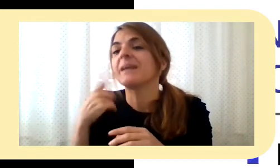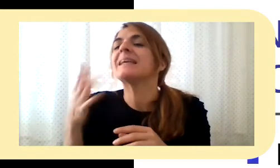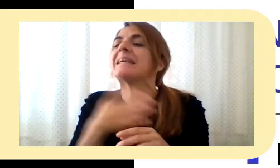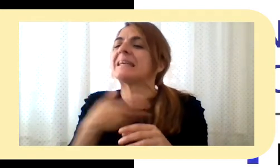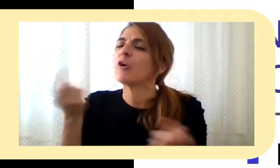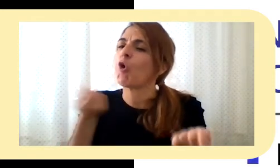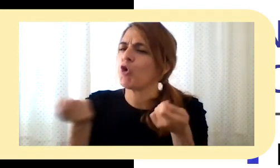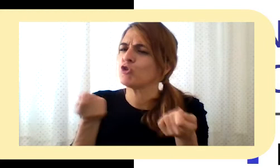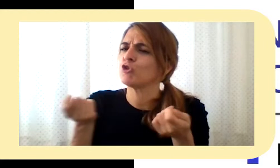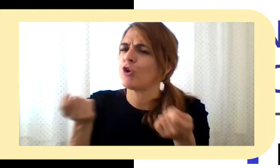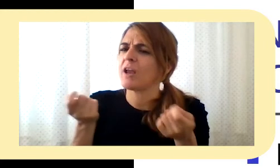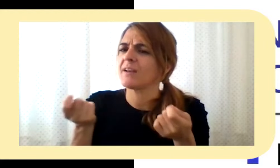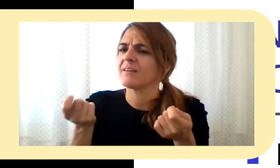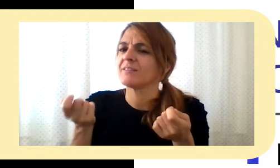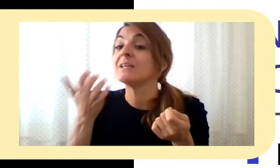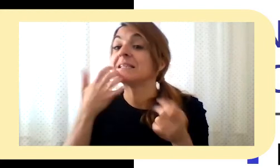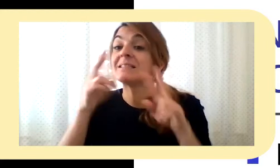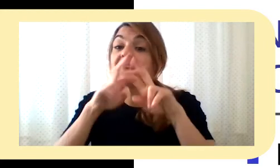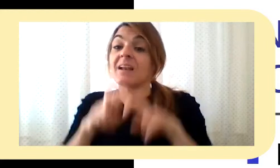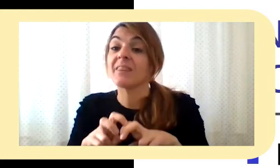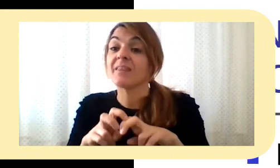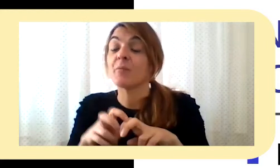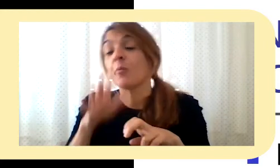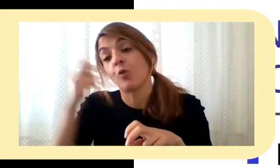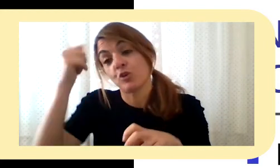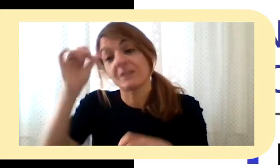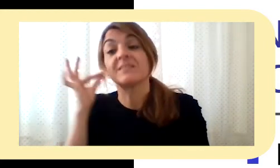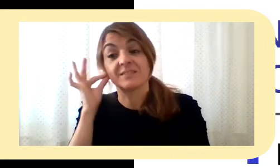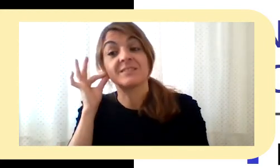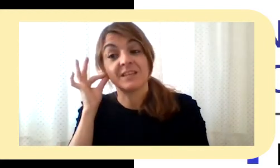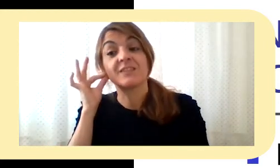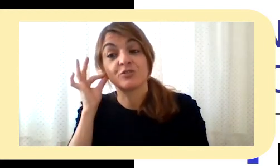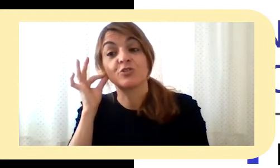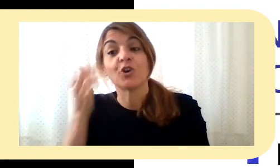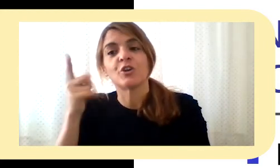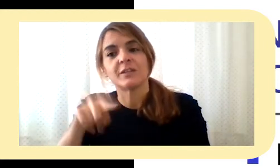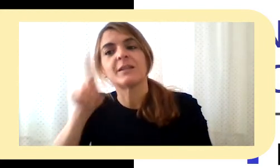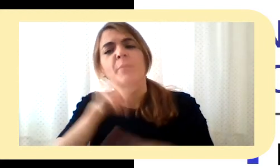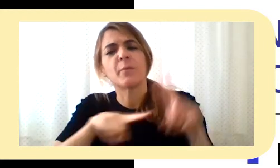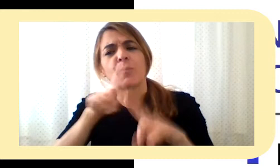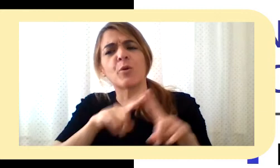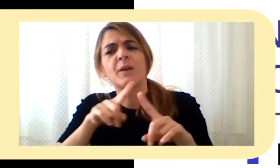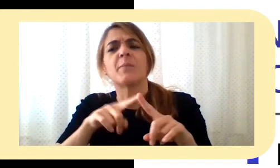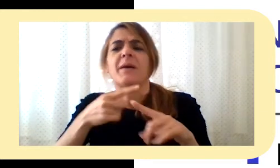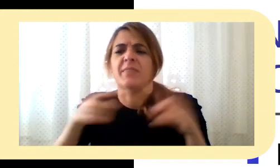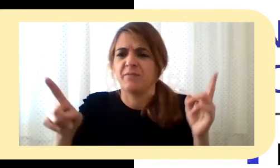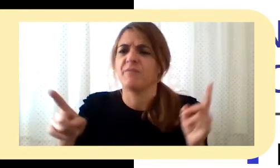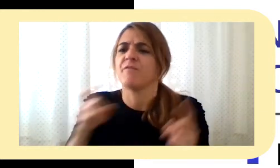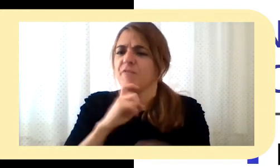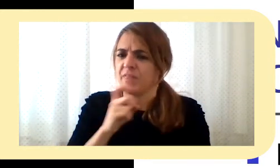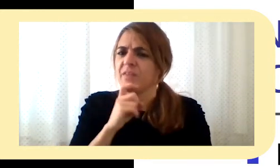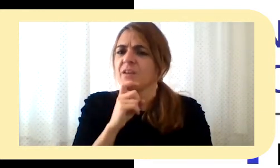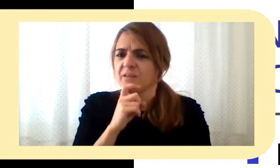Entonces, cuando analizamos diferenciado por sexo, que también es un problema complejo diferenciar